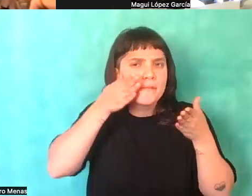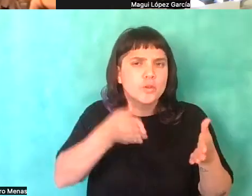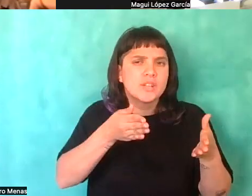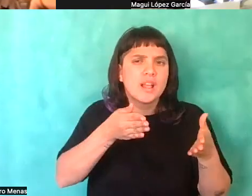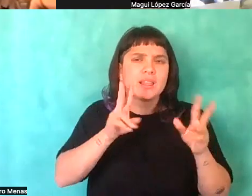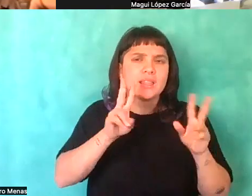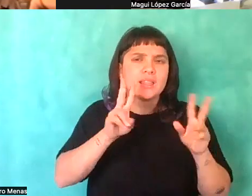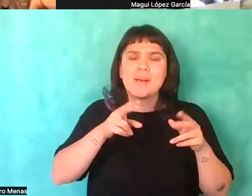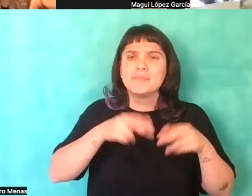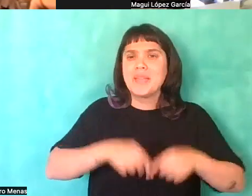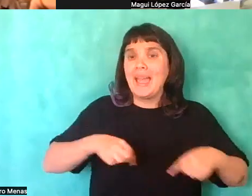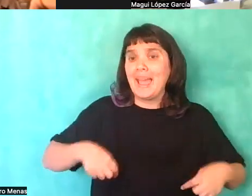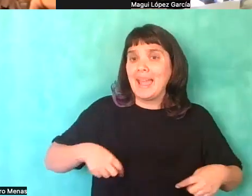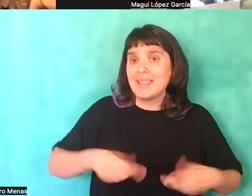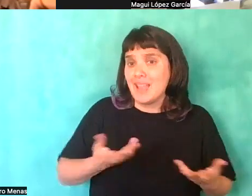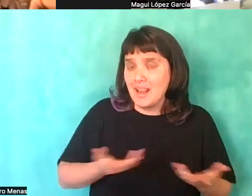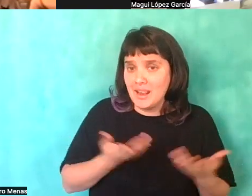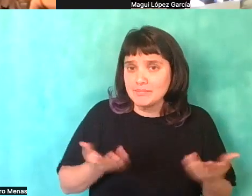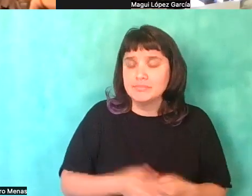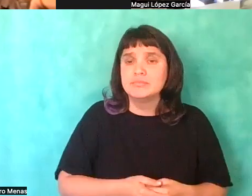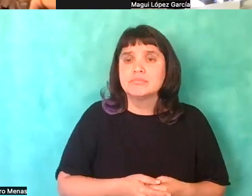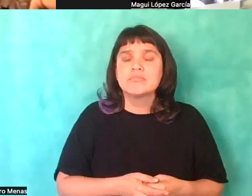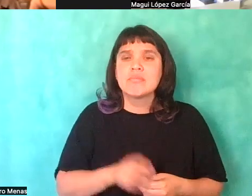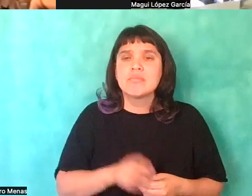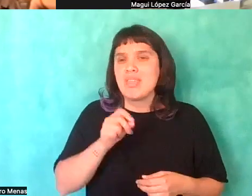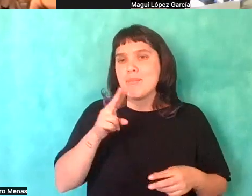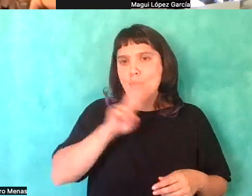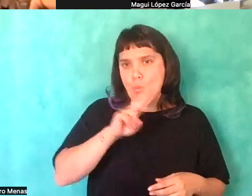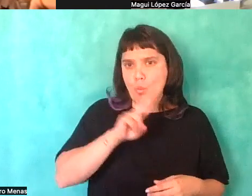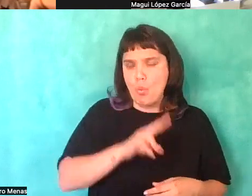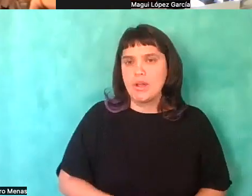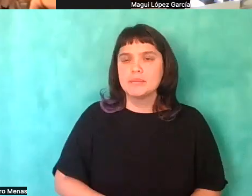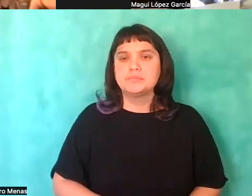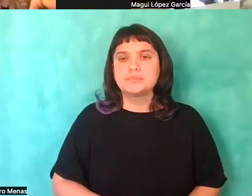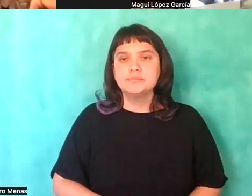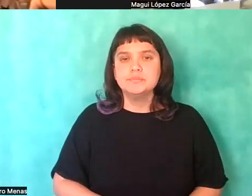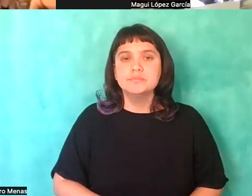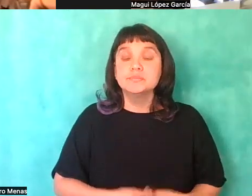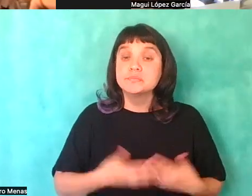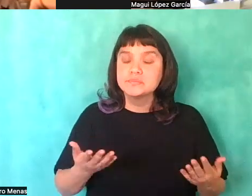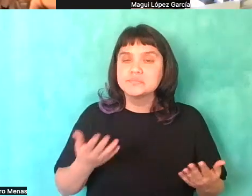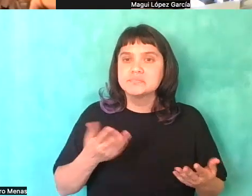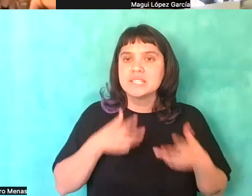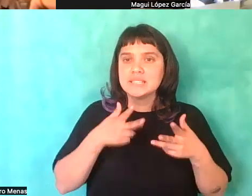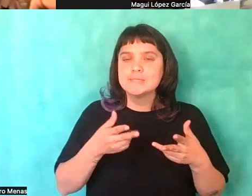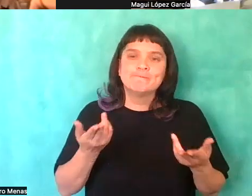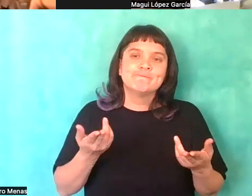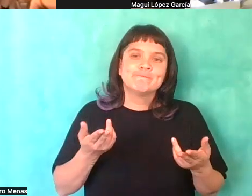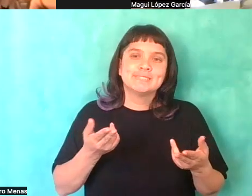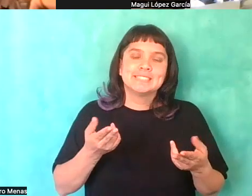genitalidad, digamos, la genitalidad femenina, ¿sí? Y entonces decían, bueno, pero esa seña para mí